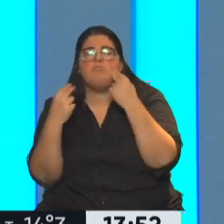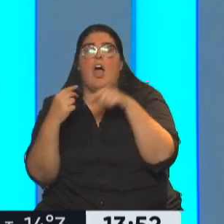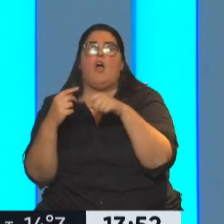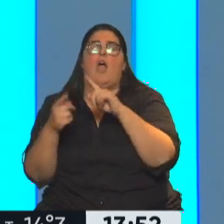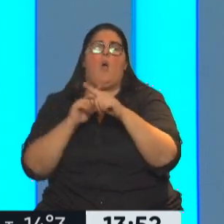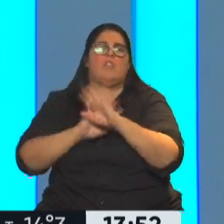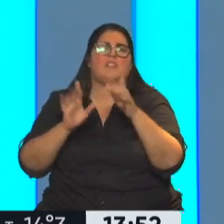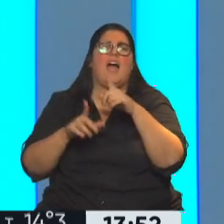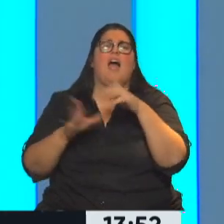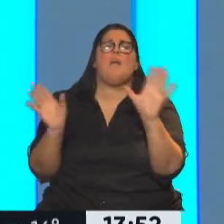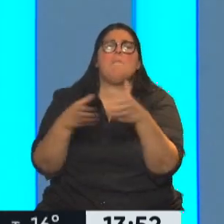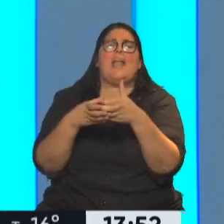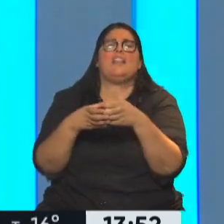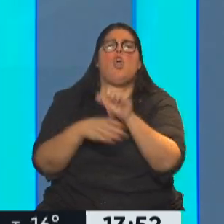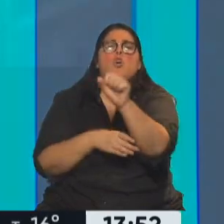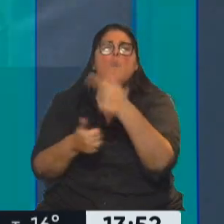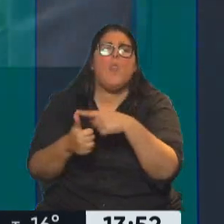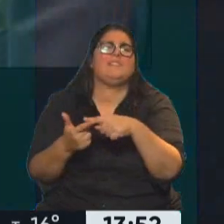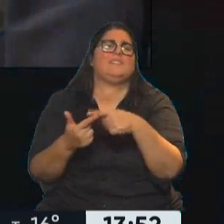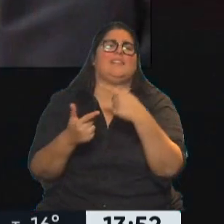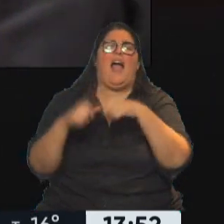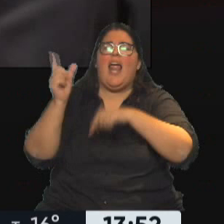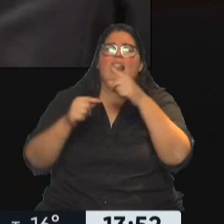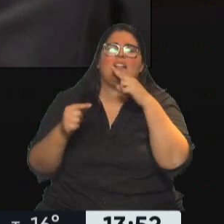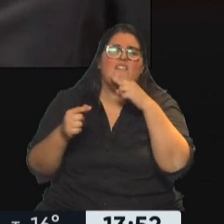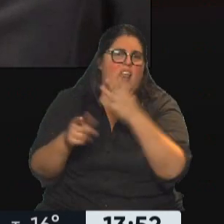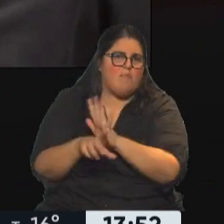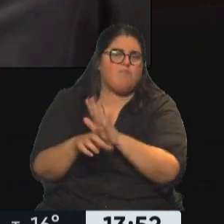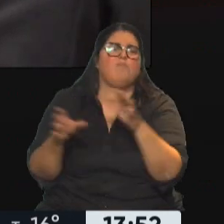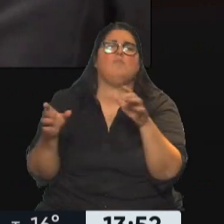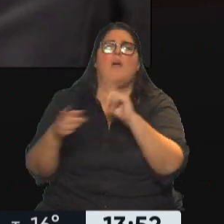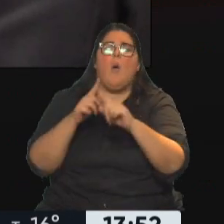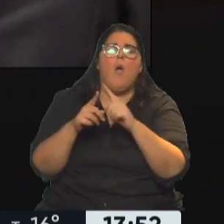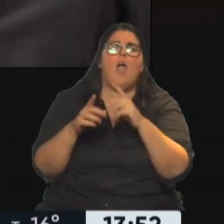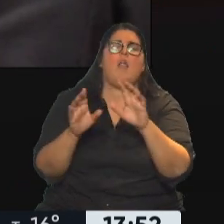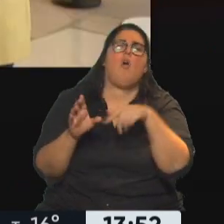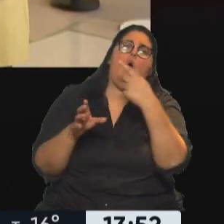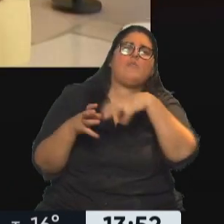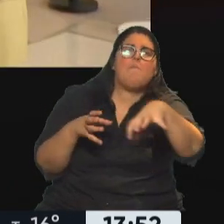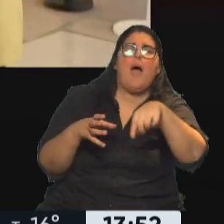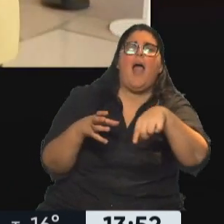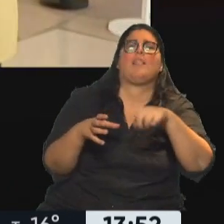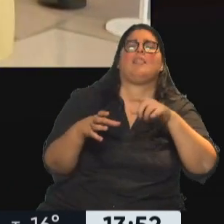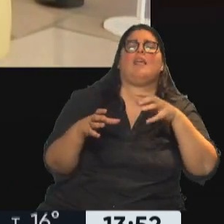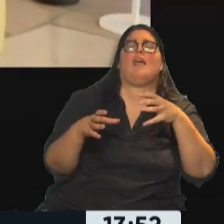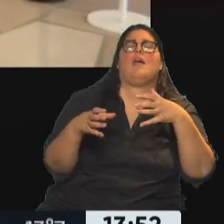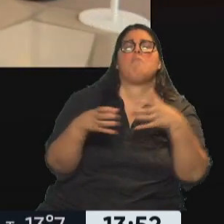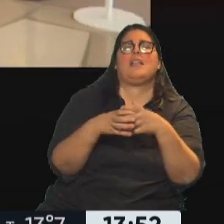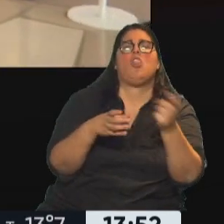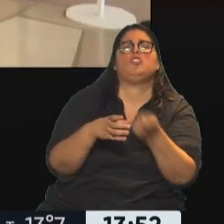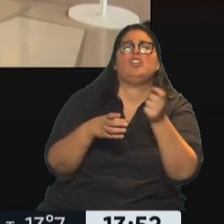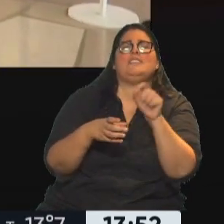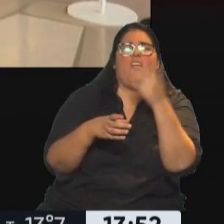ecologistas, al Partido Comunista, que no lo había acompañado en la presidencial, y a una parte muy importante del Partido Socialista Francés,